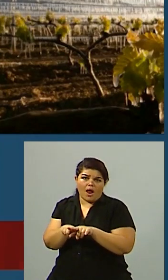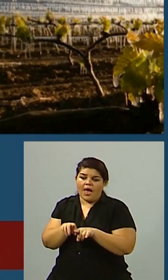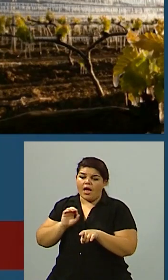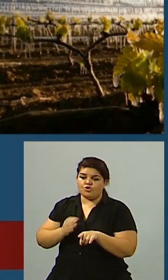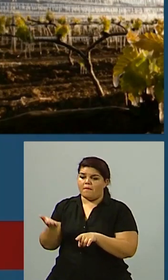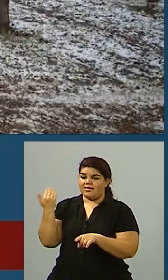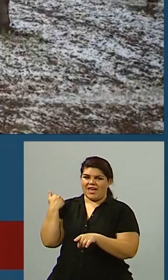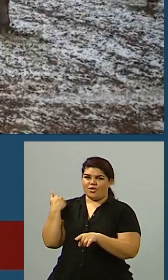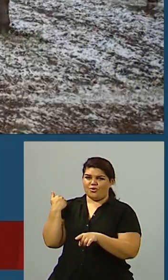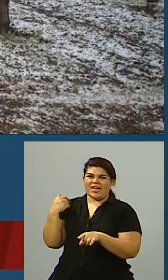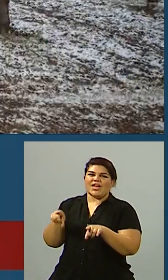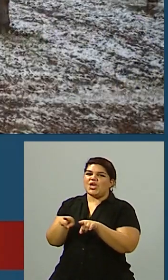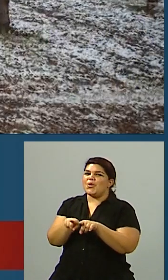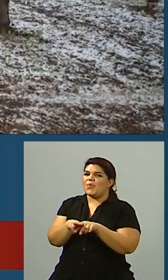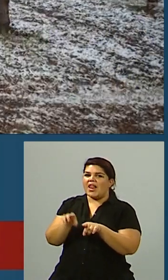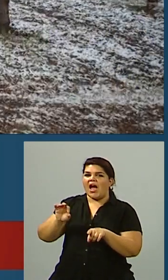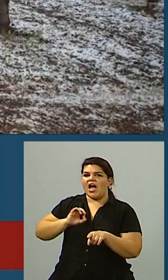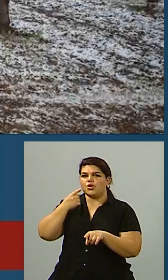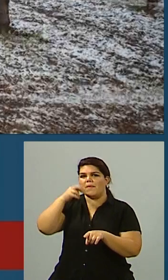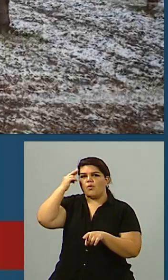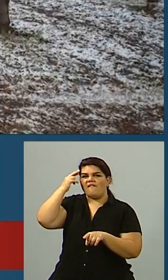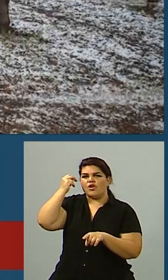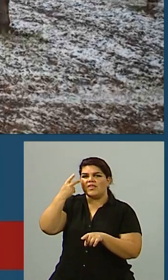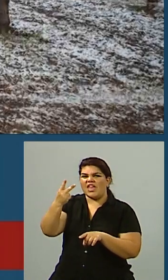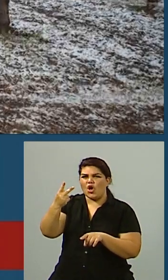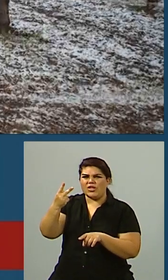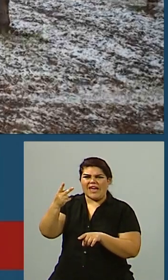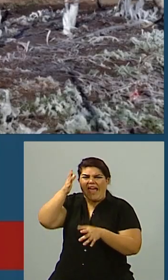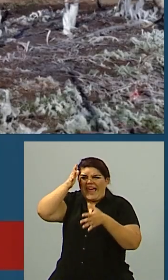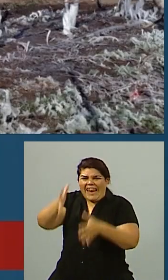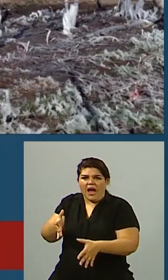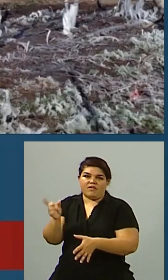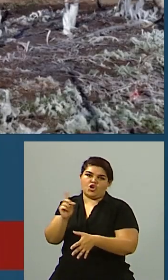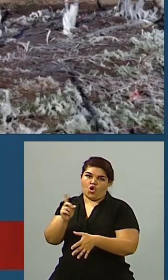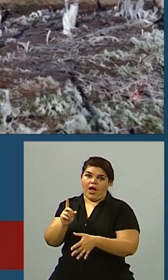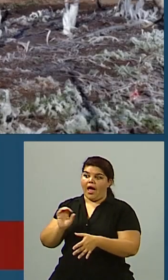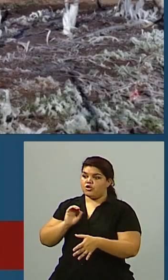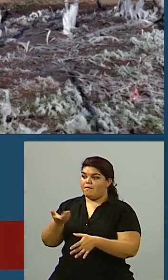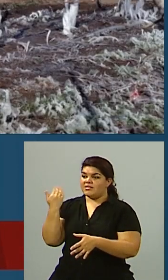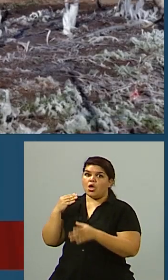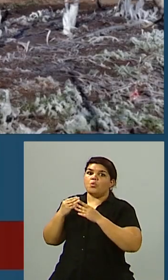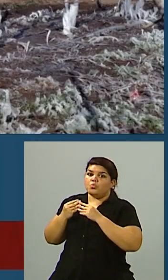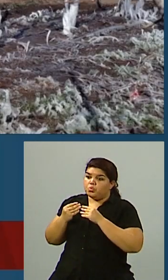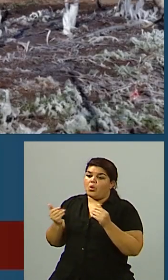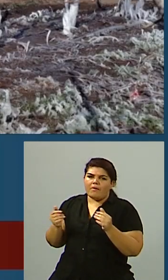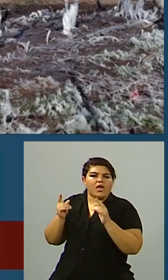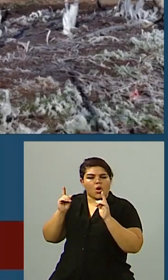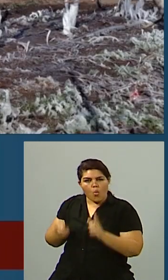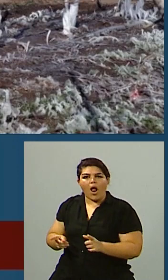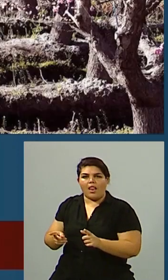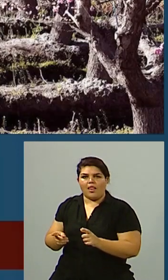heladas severas que atentan contra la cuantía de la producción y por ende la salud de la